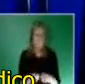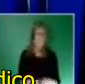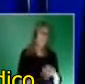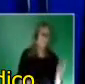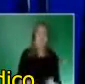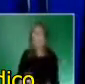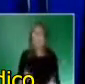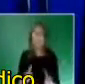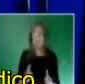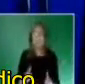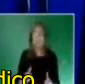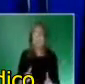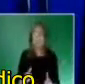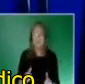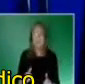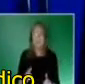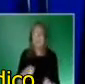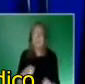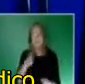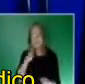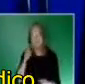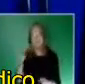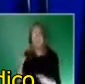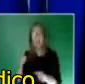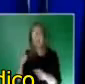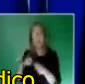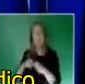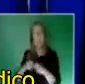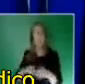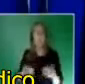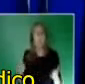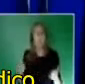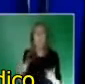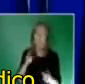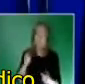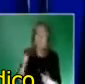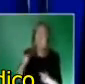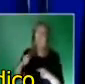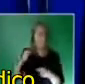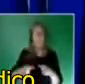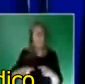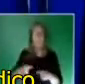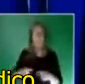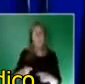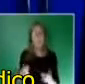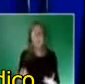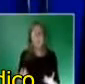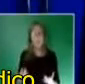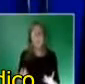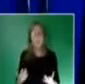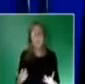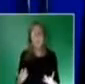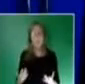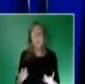en mi humilde manera de pensar porque los viejos